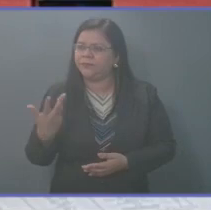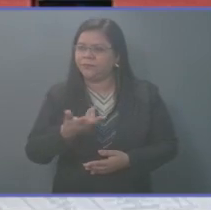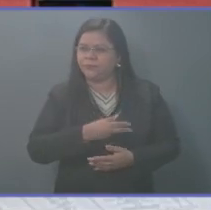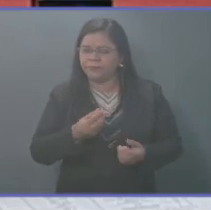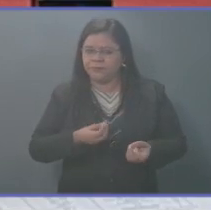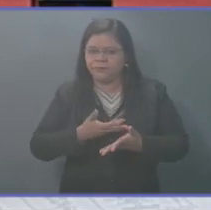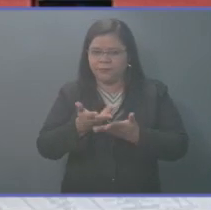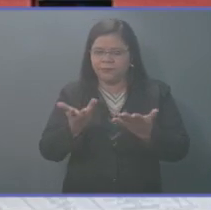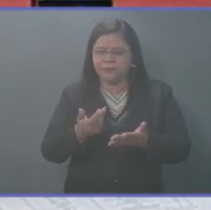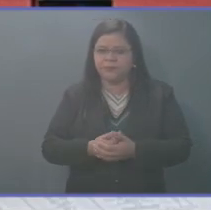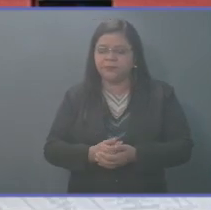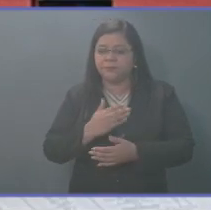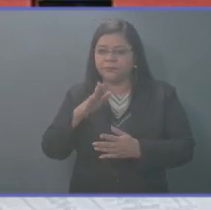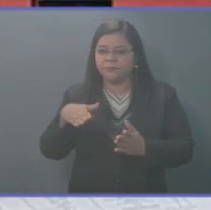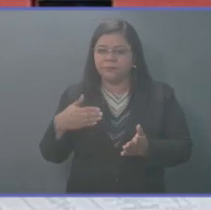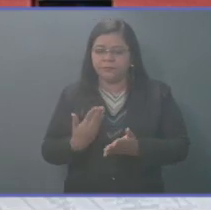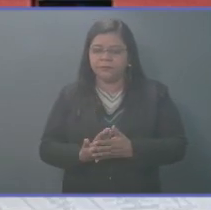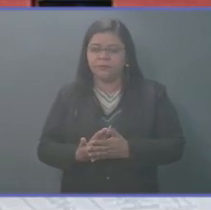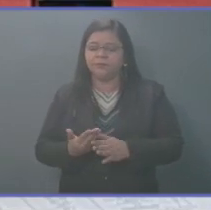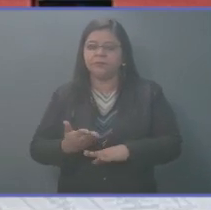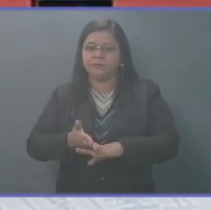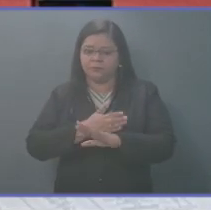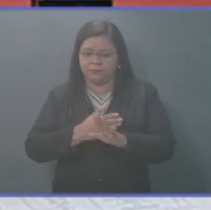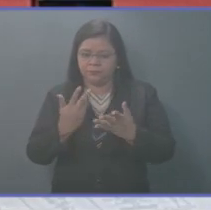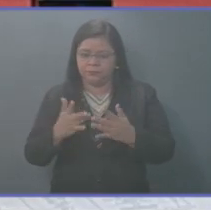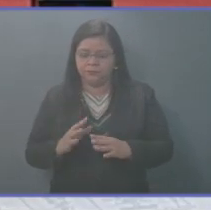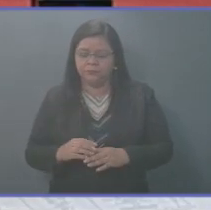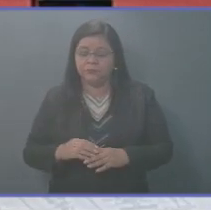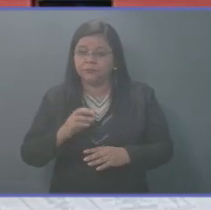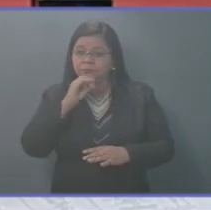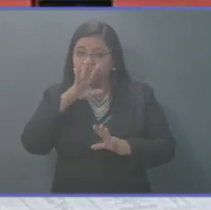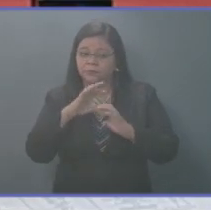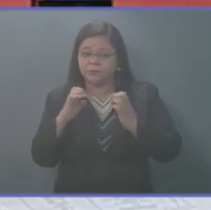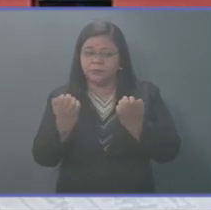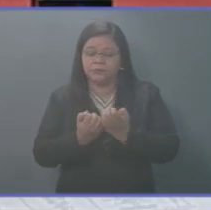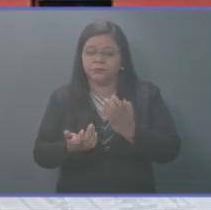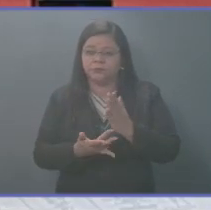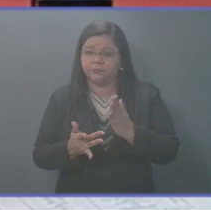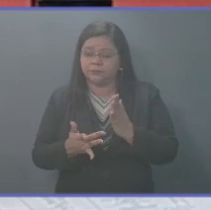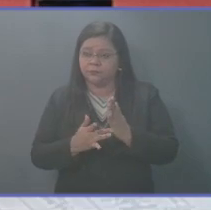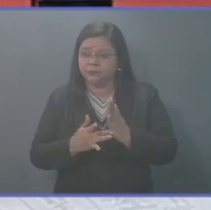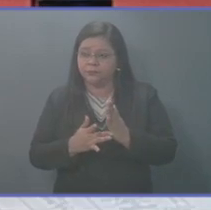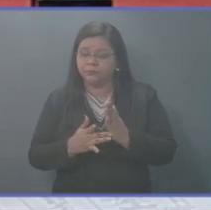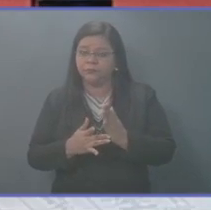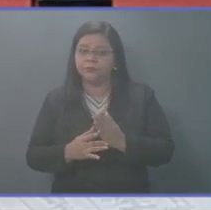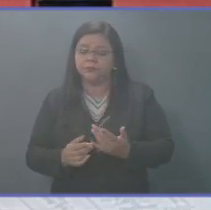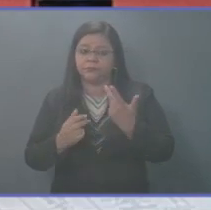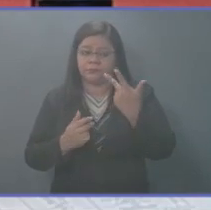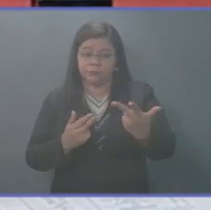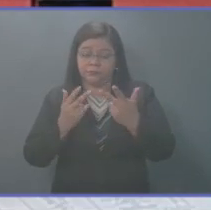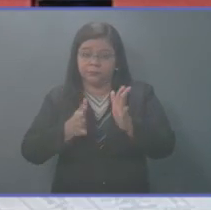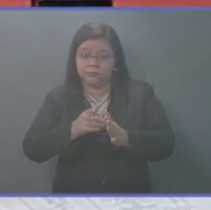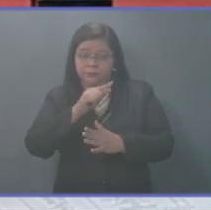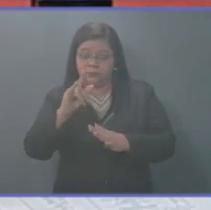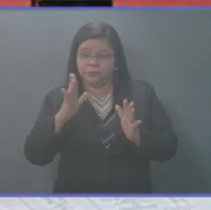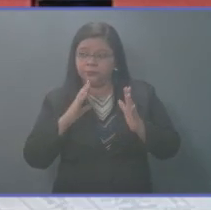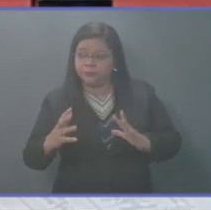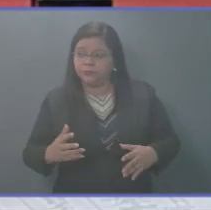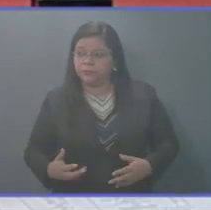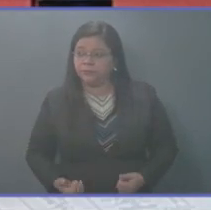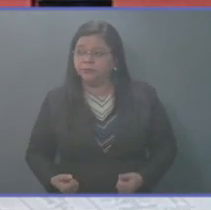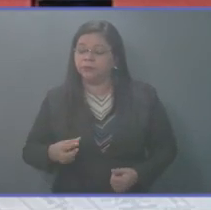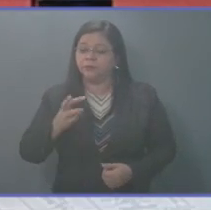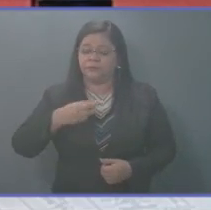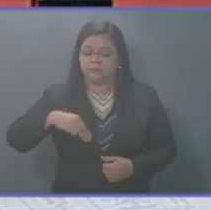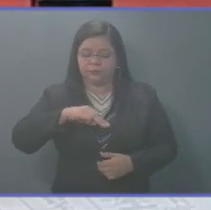generaron todas las indicaciones que ya comenté el equipo técnico entre las tres instituciones del estado lynch